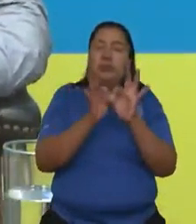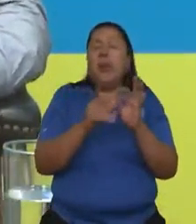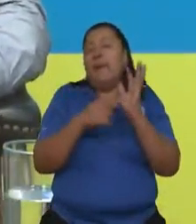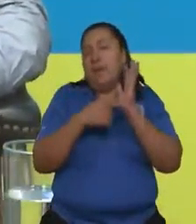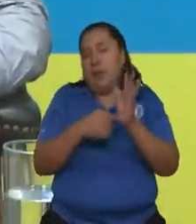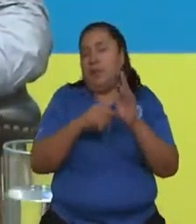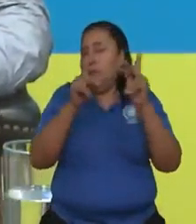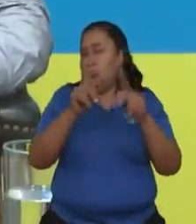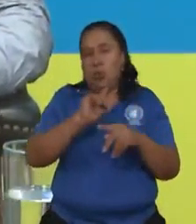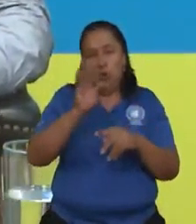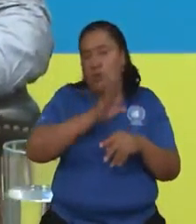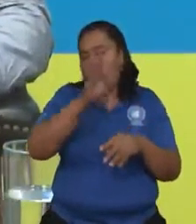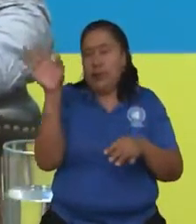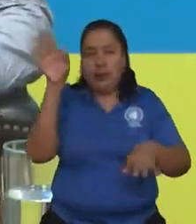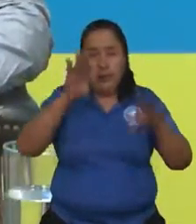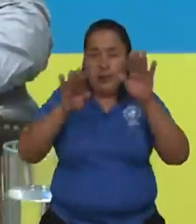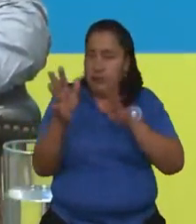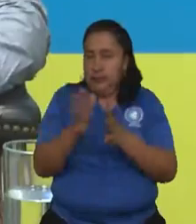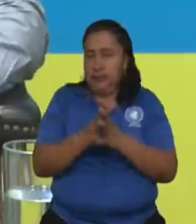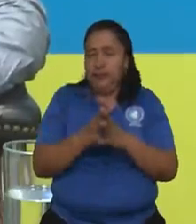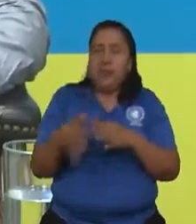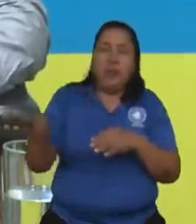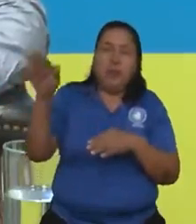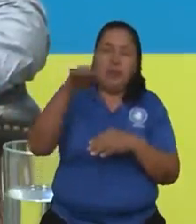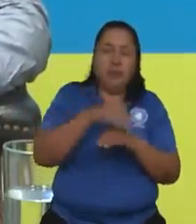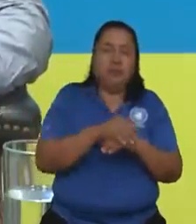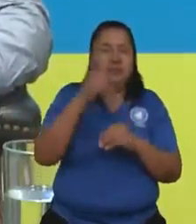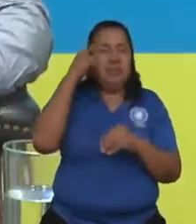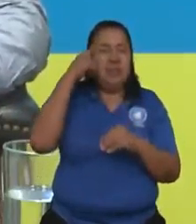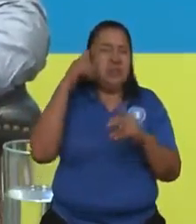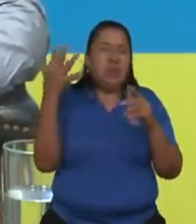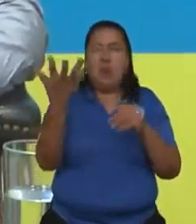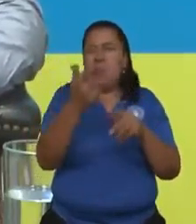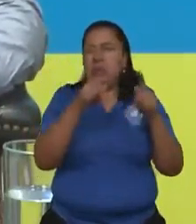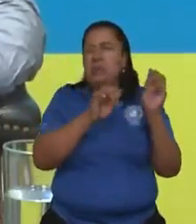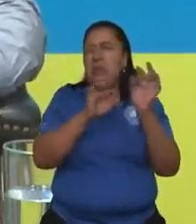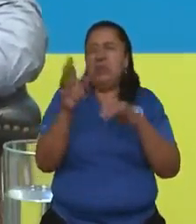tiene el oído, entonces se la barre, hace un barrido de flora y